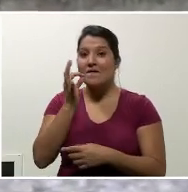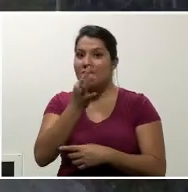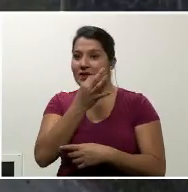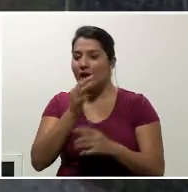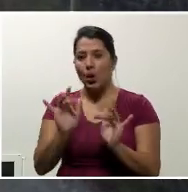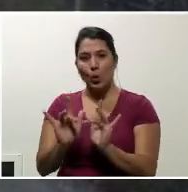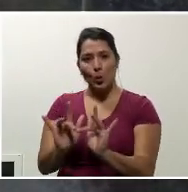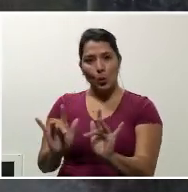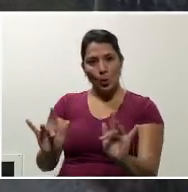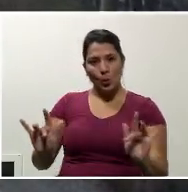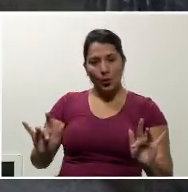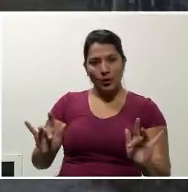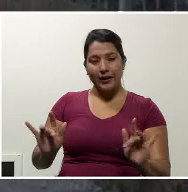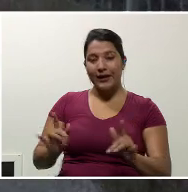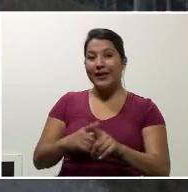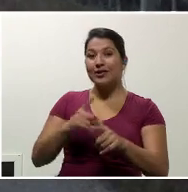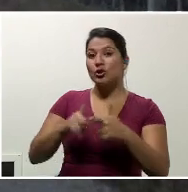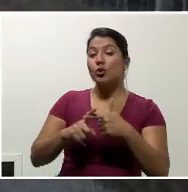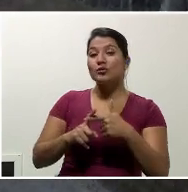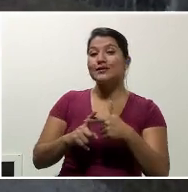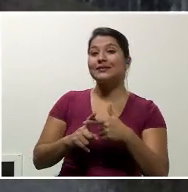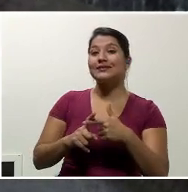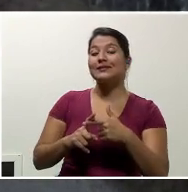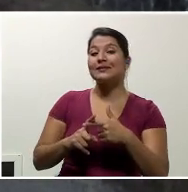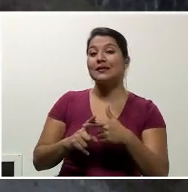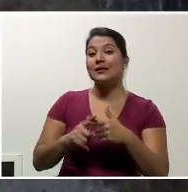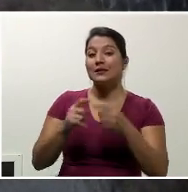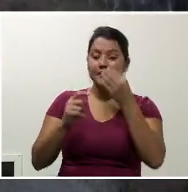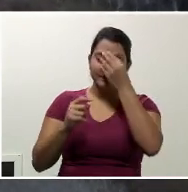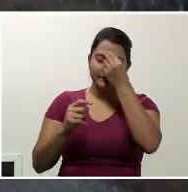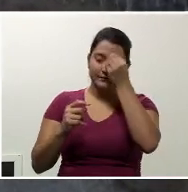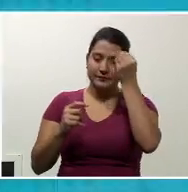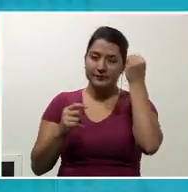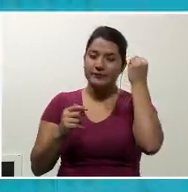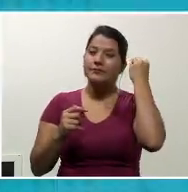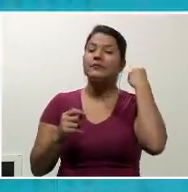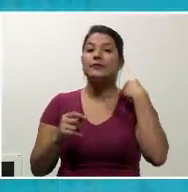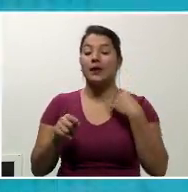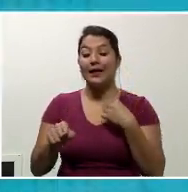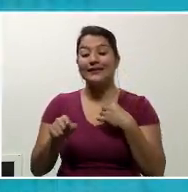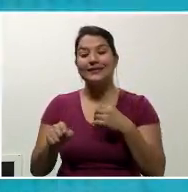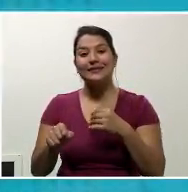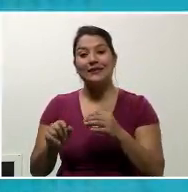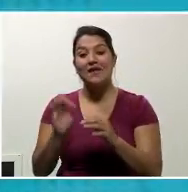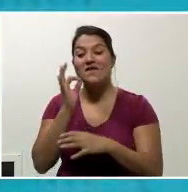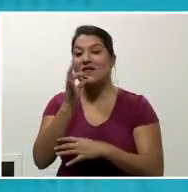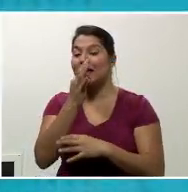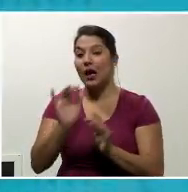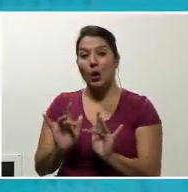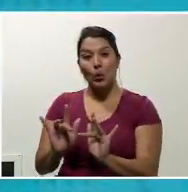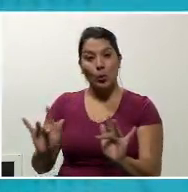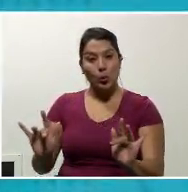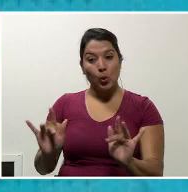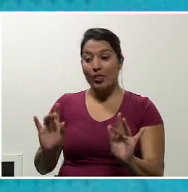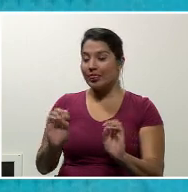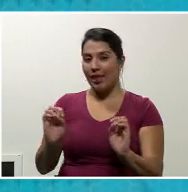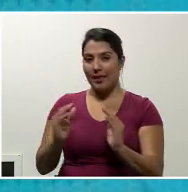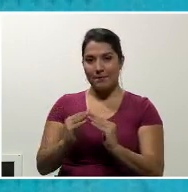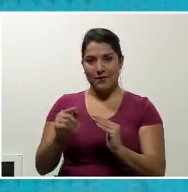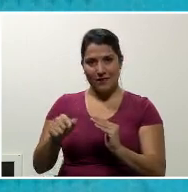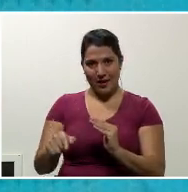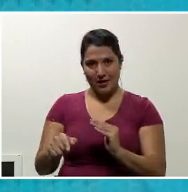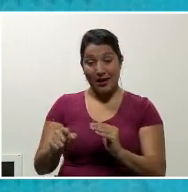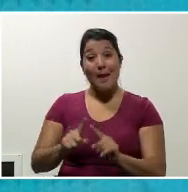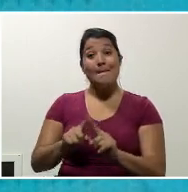están afectando a familias que vivan en ellas, sino que son usadas de mal manera. El Estado no ha venido, digamos, a